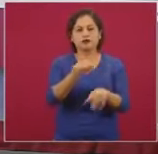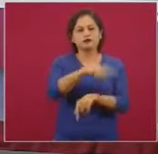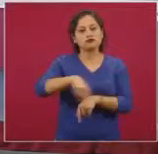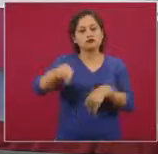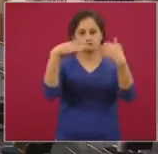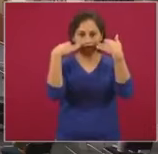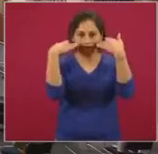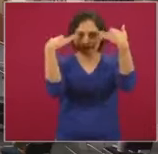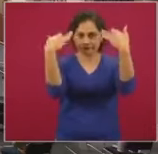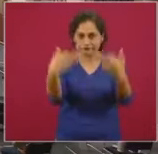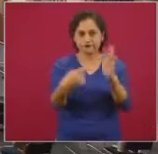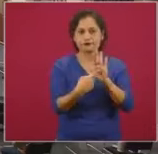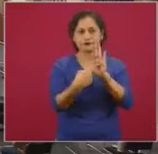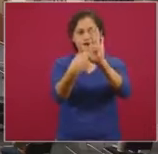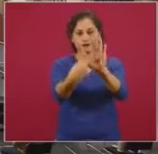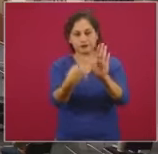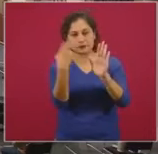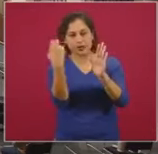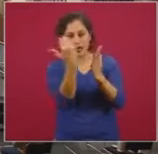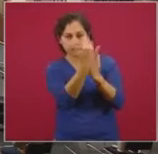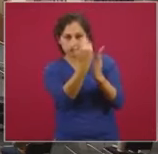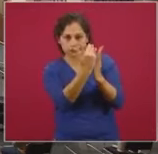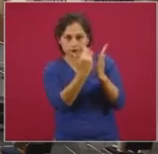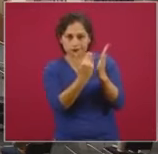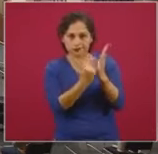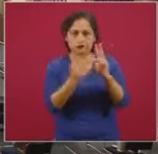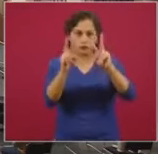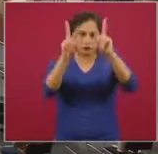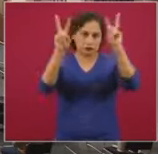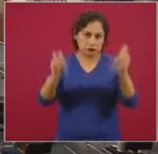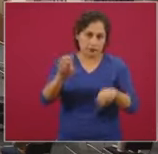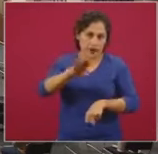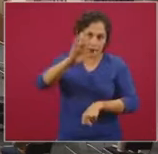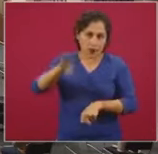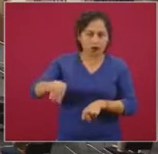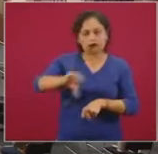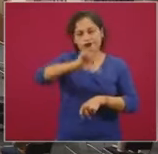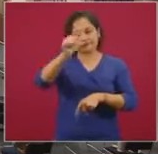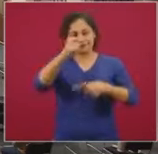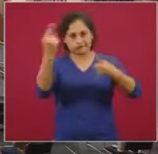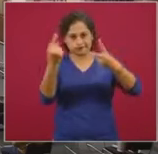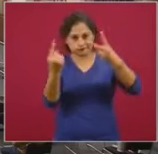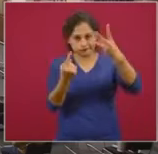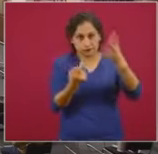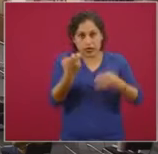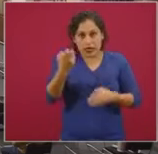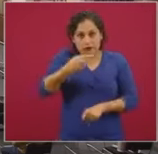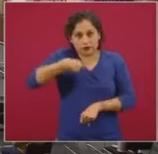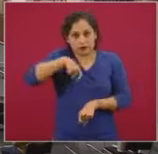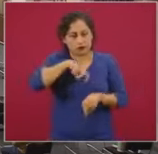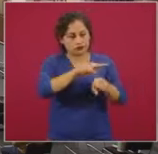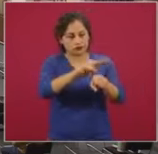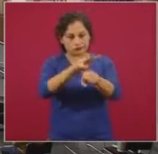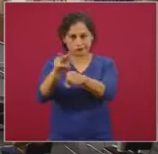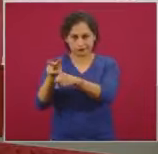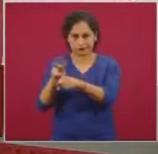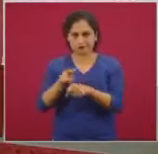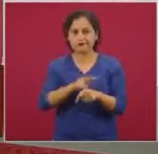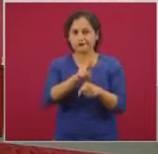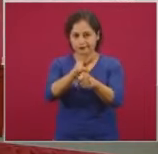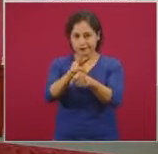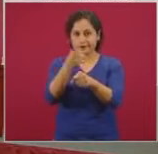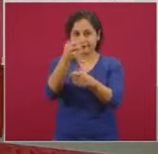transparente, se pueda señalar este componente, que es uno de los componentes más dentro de nuestro sistema de vigilancia, que nos va a